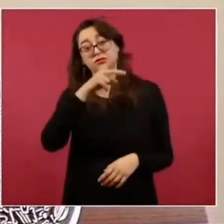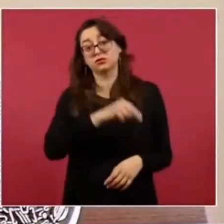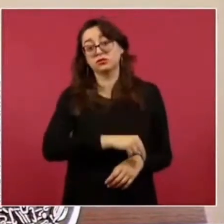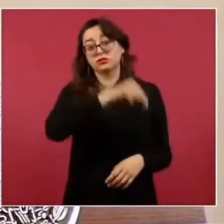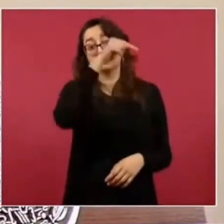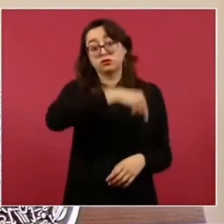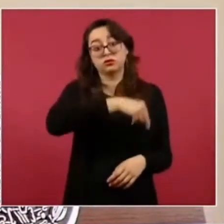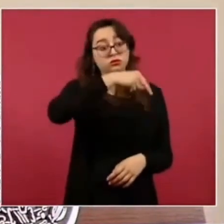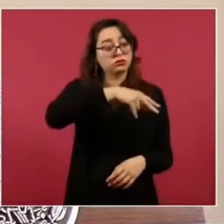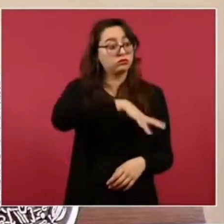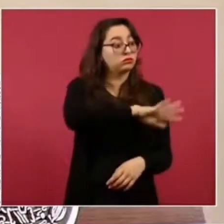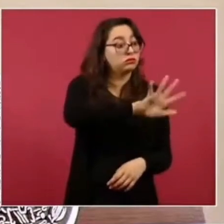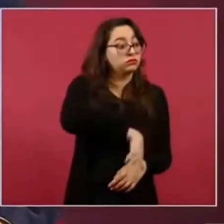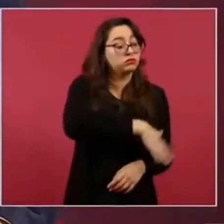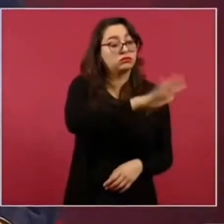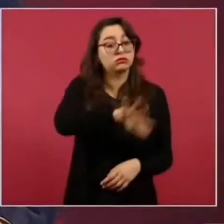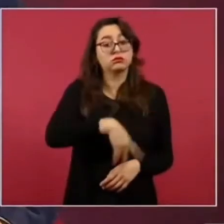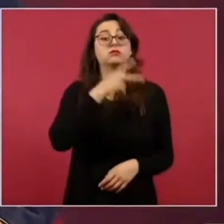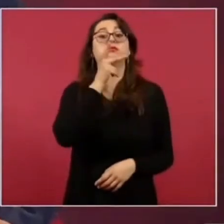profundas.